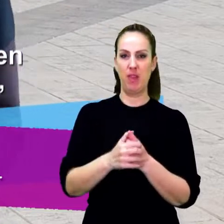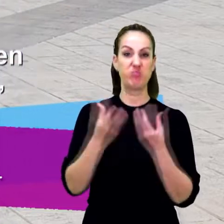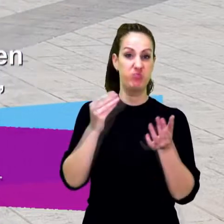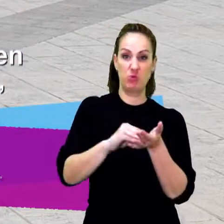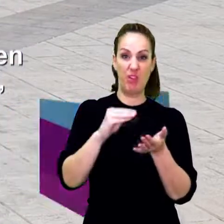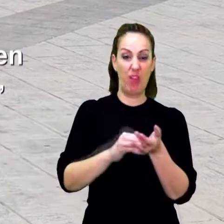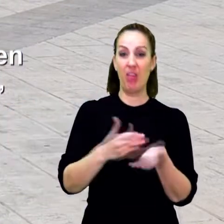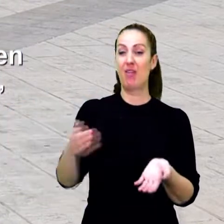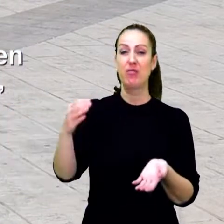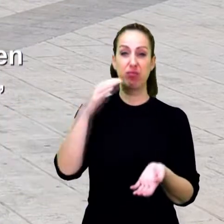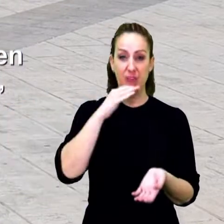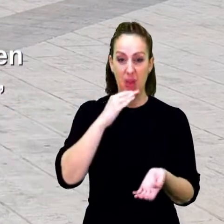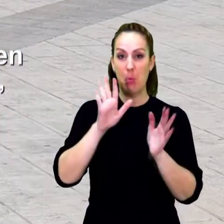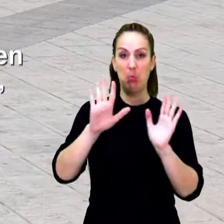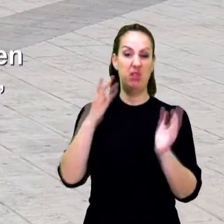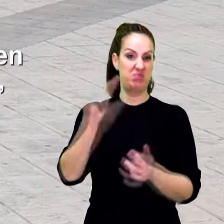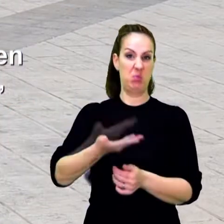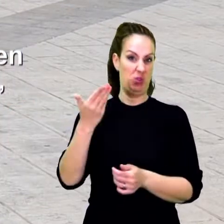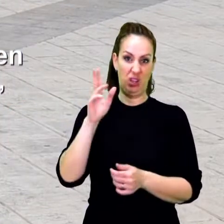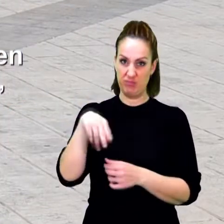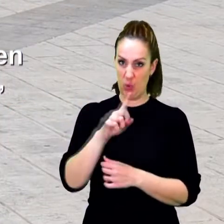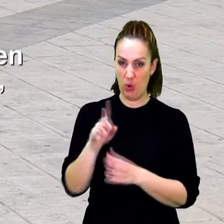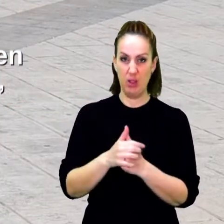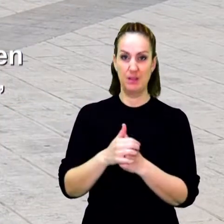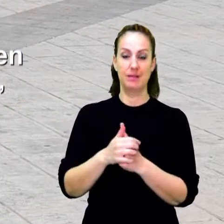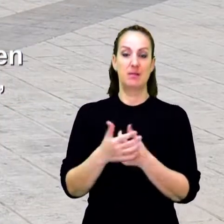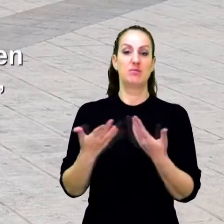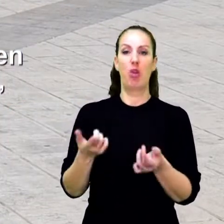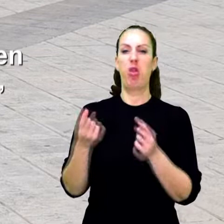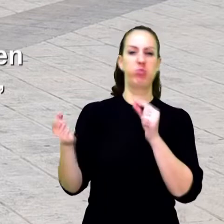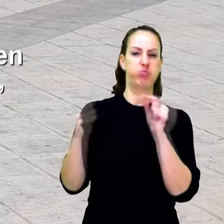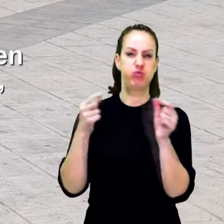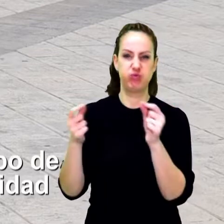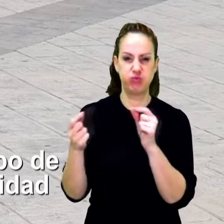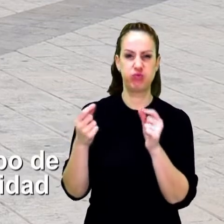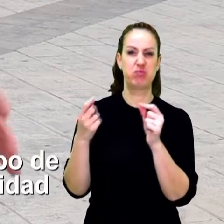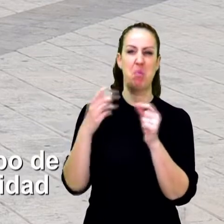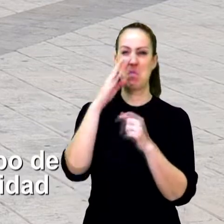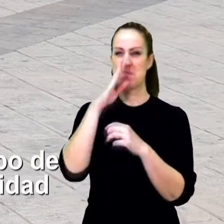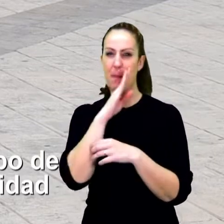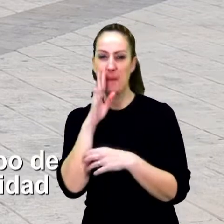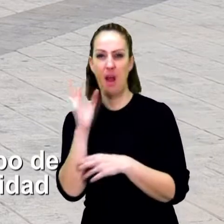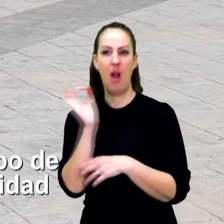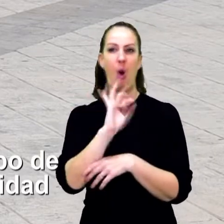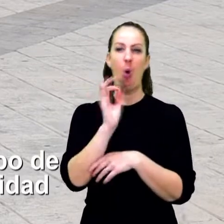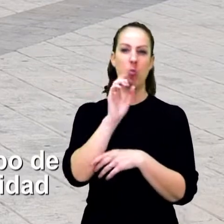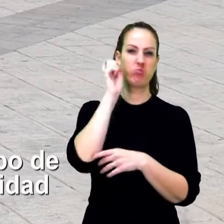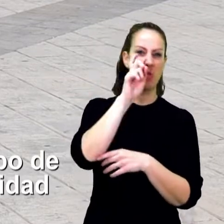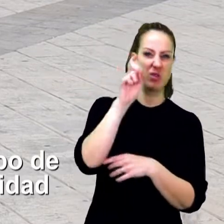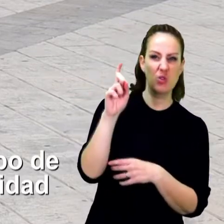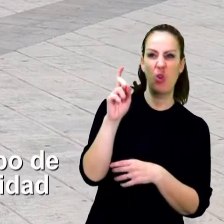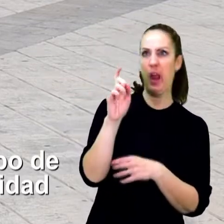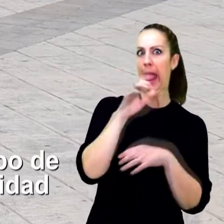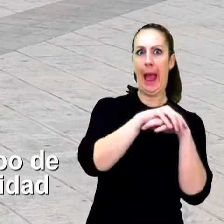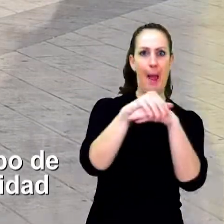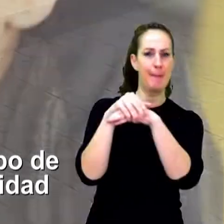mucha importancia, que enseguida pues salten, se forman discusiones frecuentes con los padres, con los profesores o incluso con el grupo